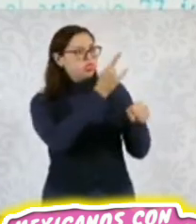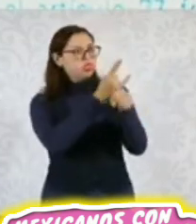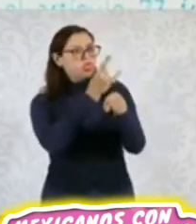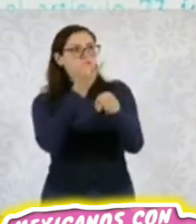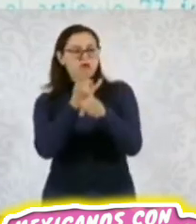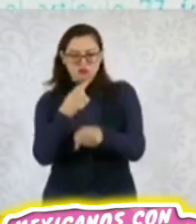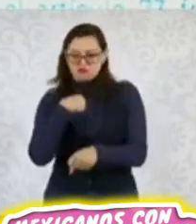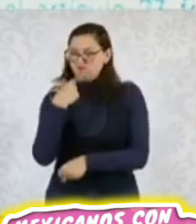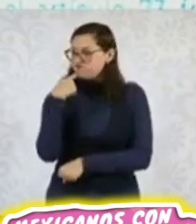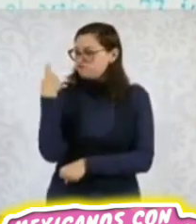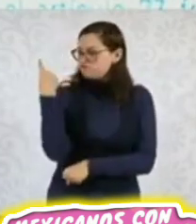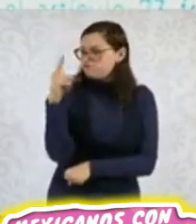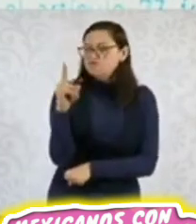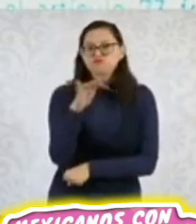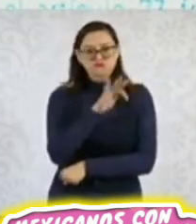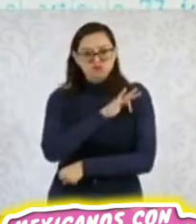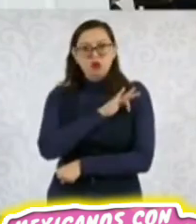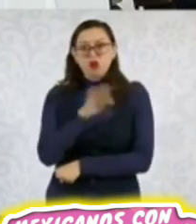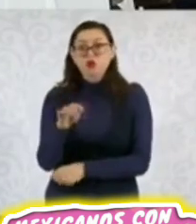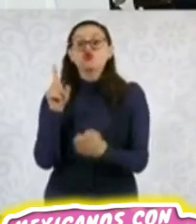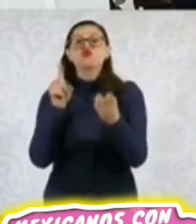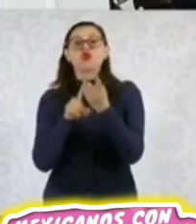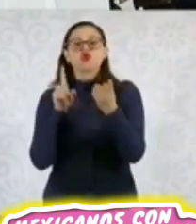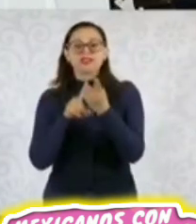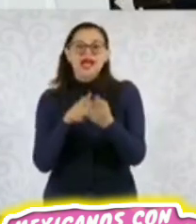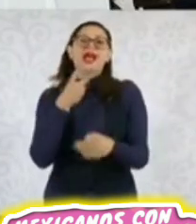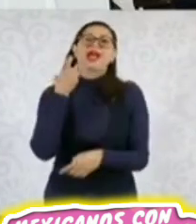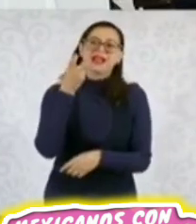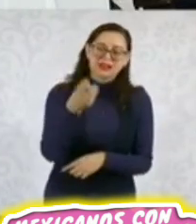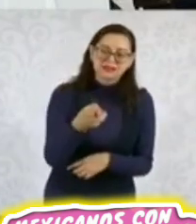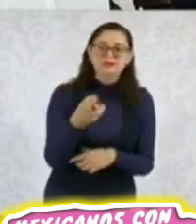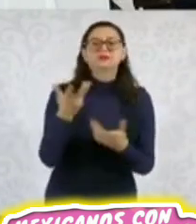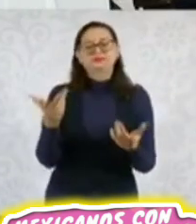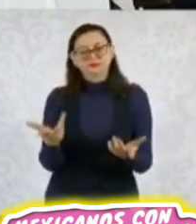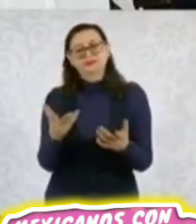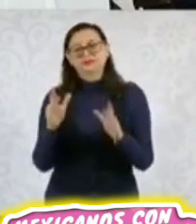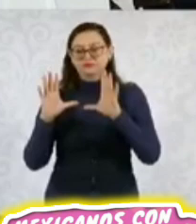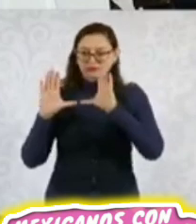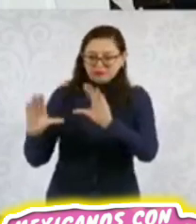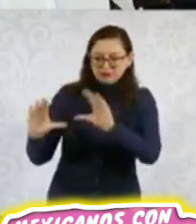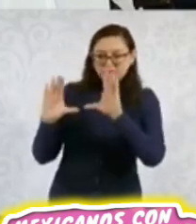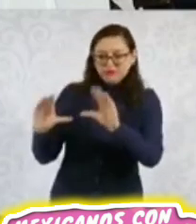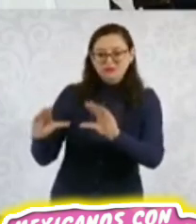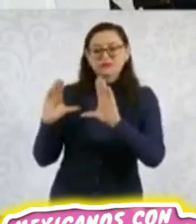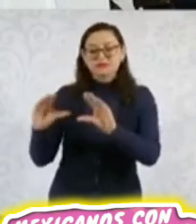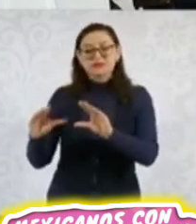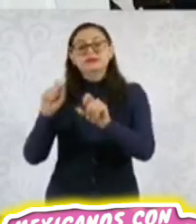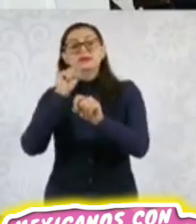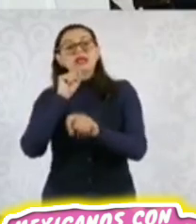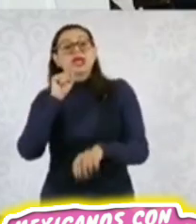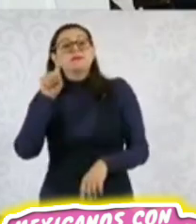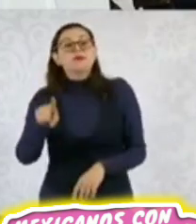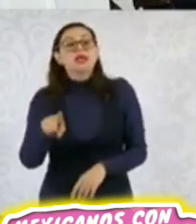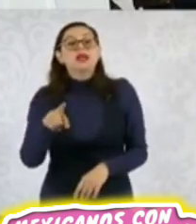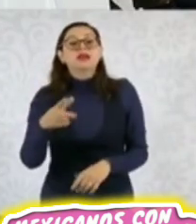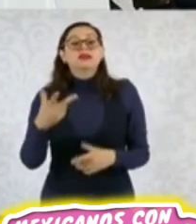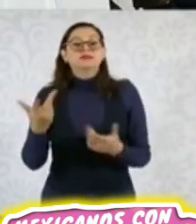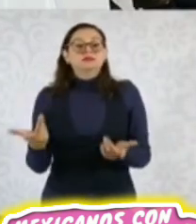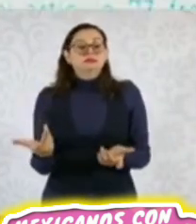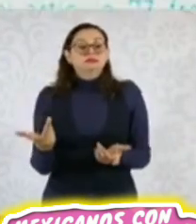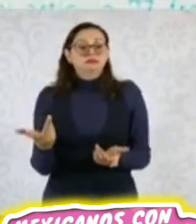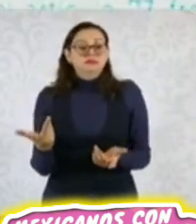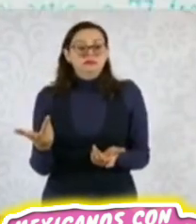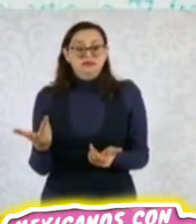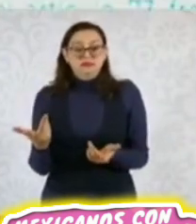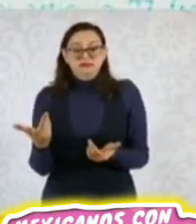red de mujeres que vamos a hacer para protegernos las mujeres en esto que